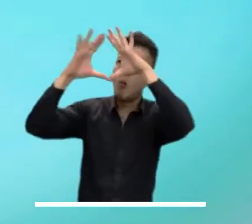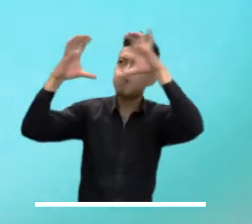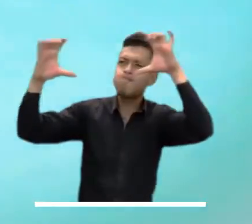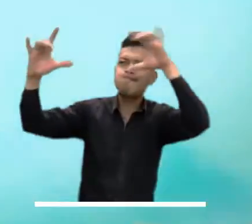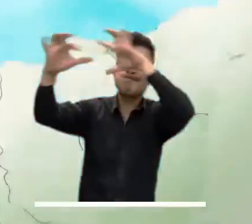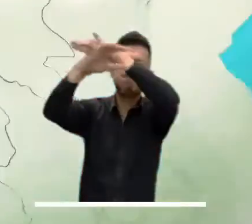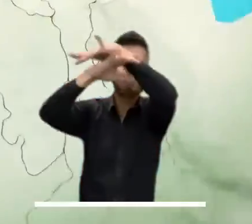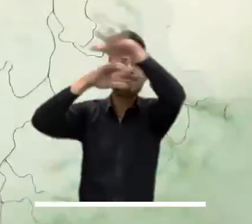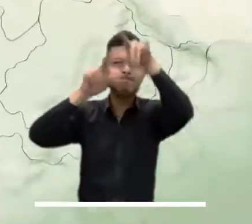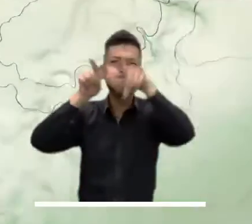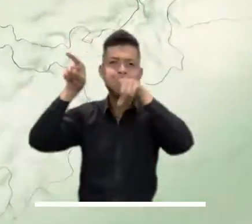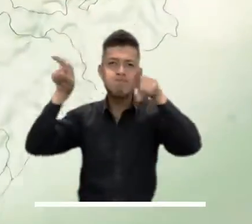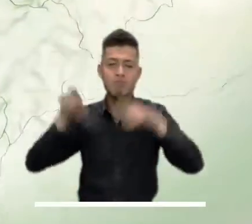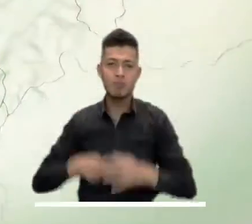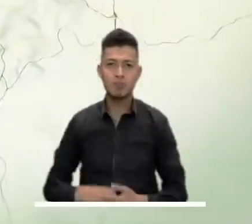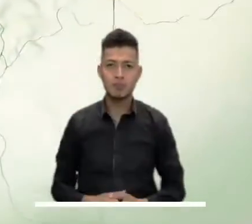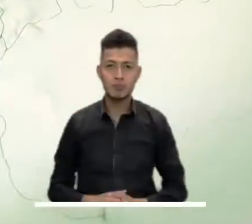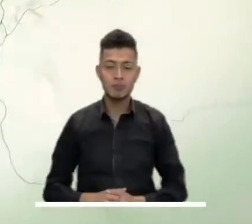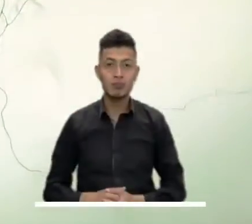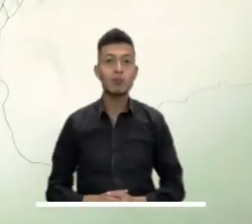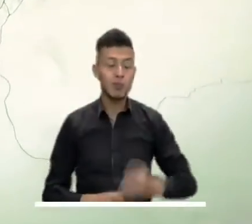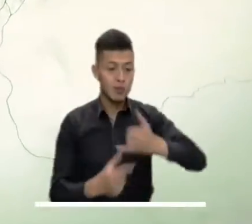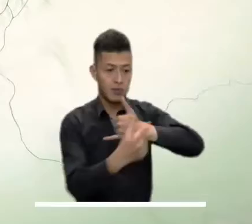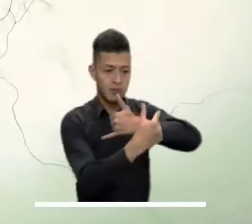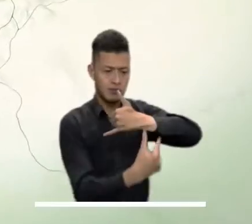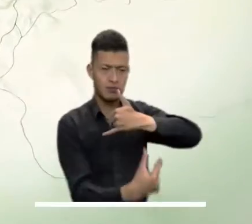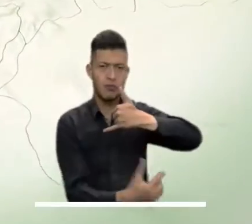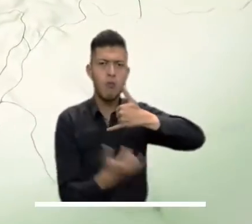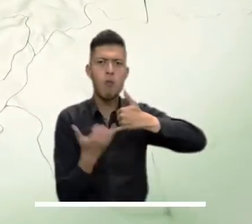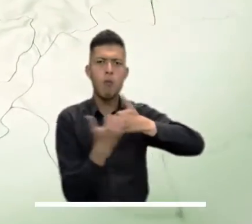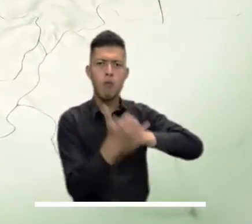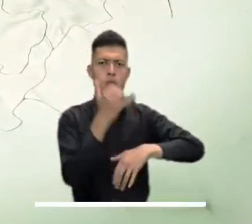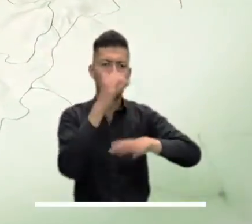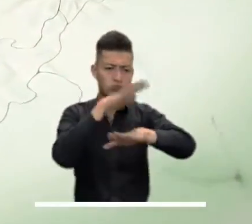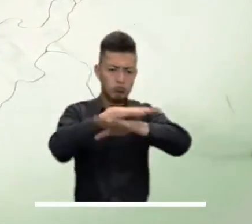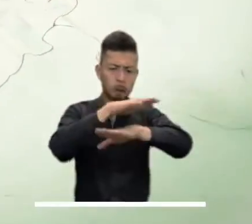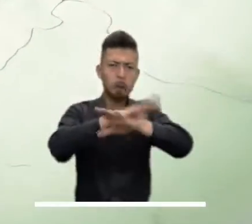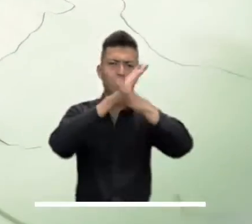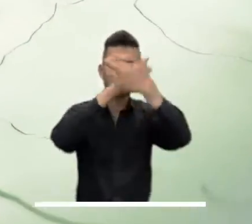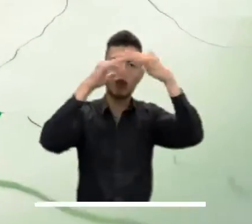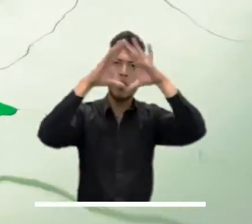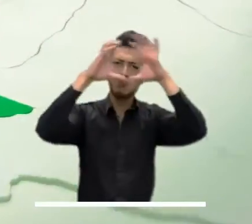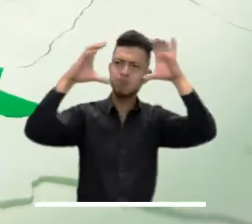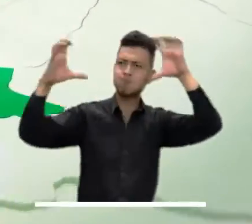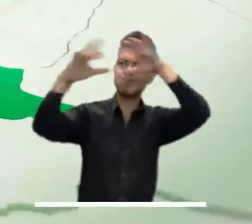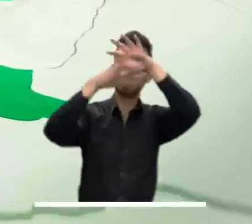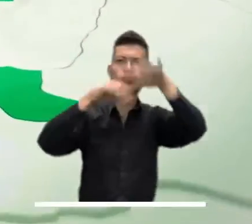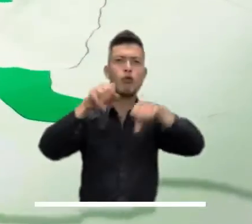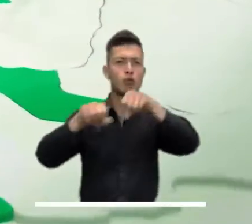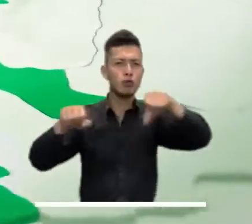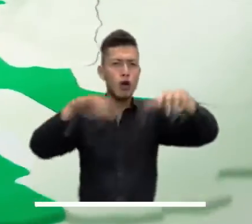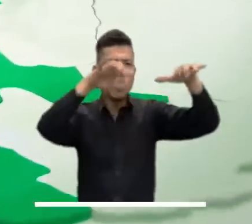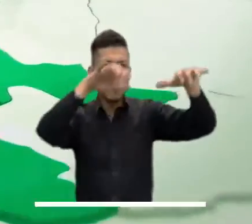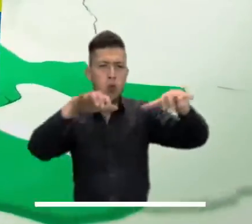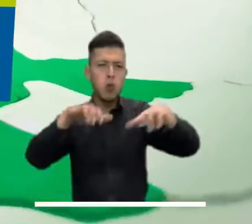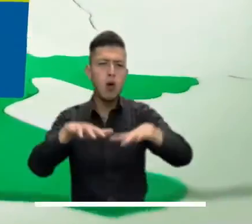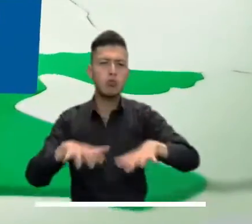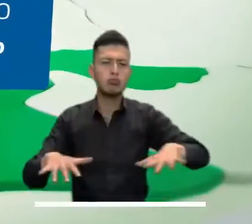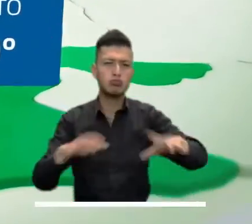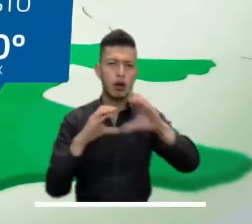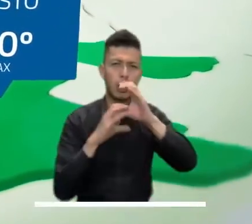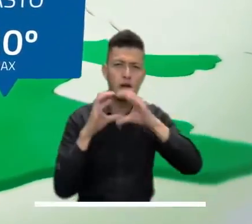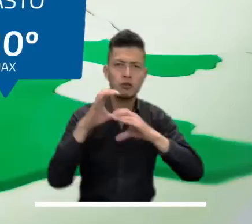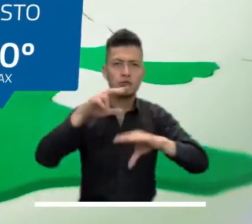nublado. El Pacífico vivirá una tarde con un cielo encapotado y es probable que se presenten condiciones lluviosas en